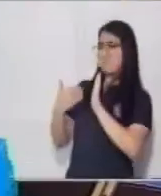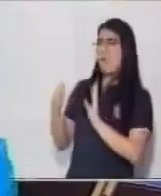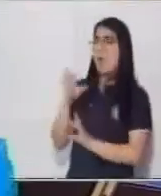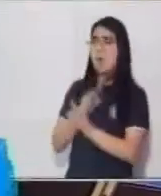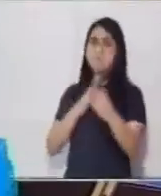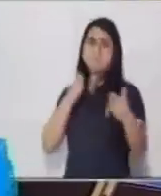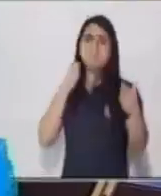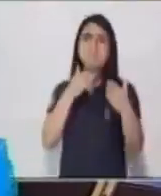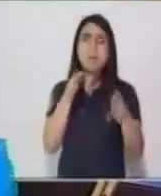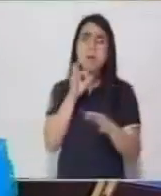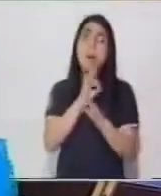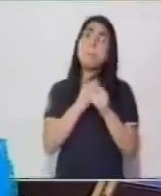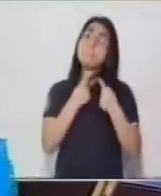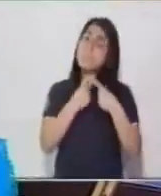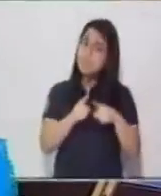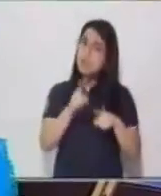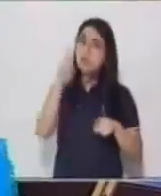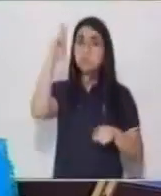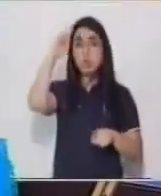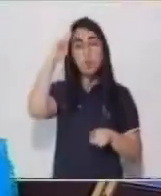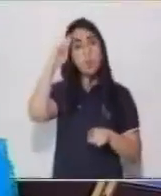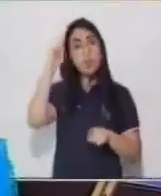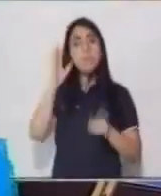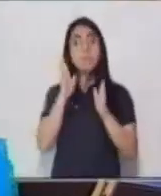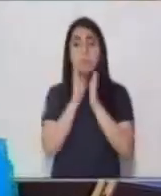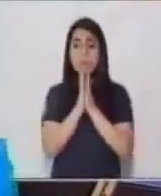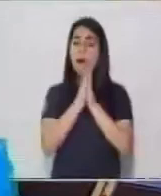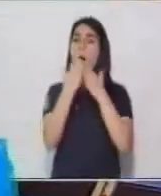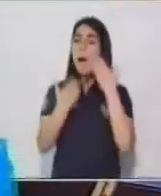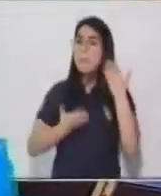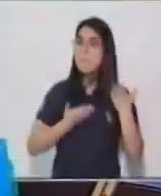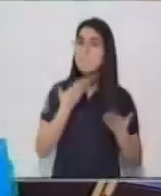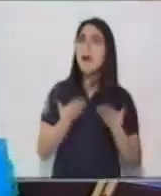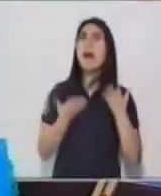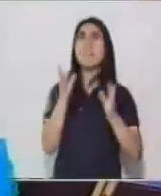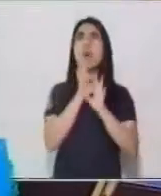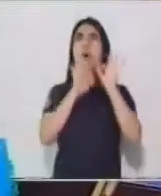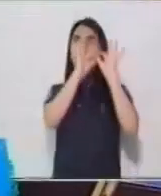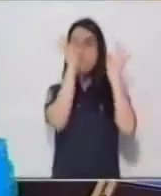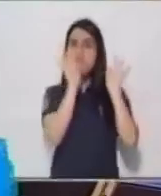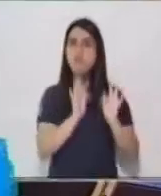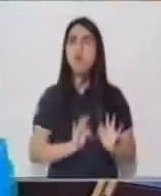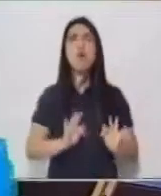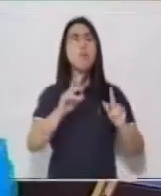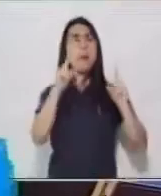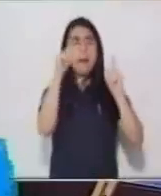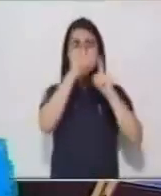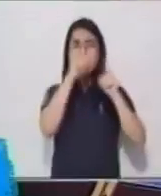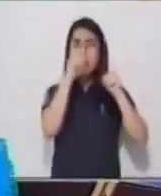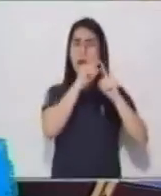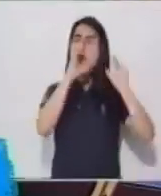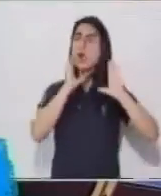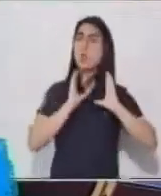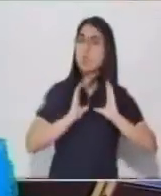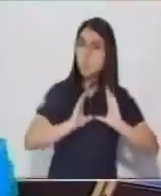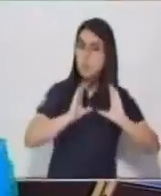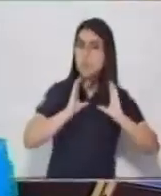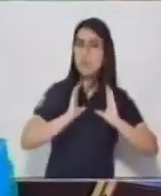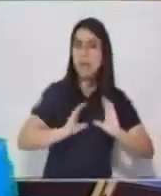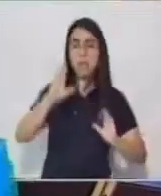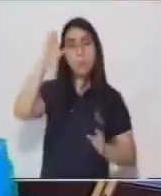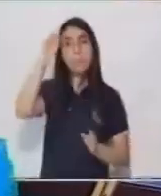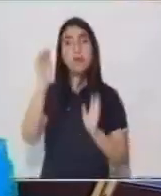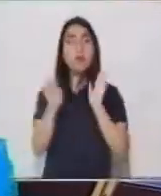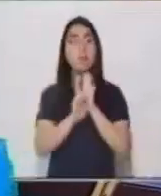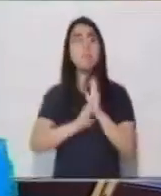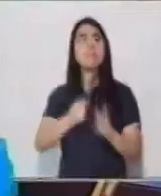cuando debemos de mantener y tener cuidado con las palabras con las que se dicen, puesto que muchas veces no